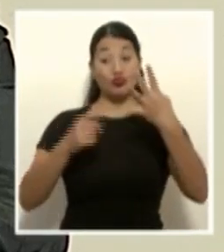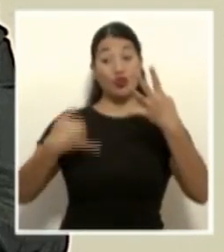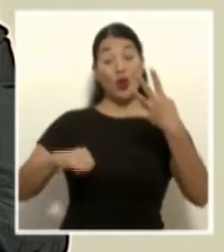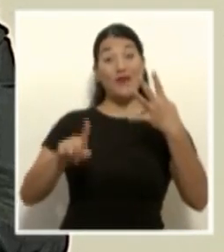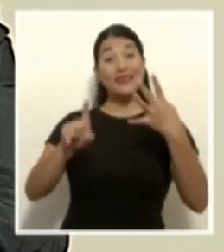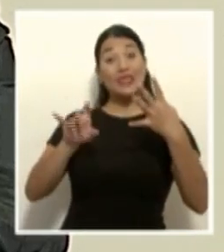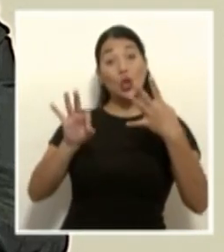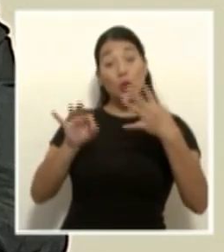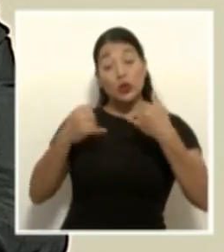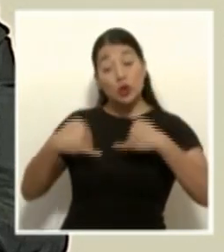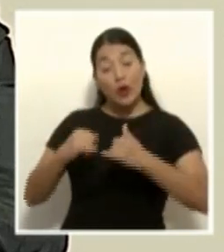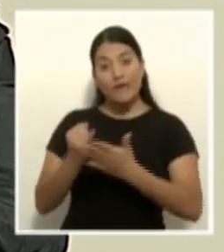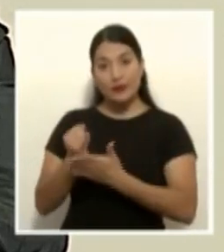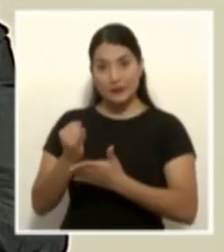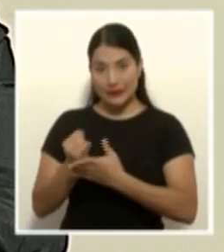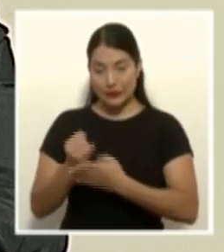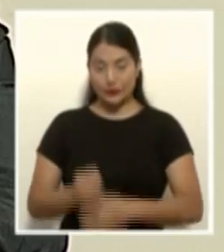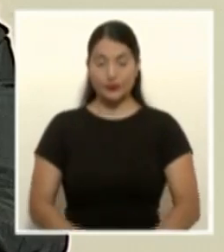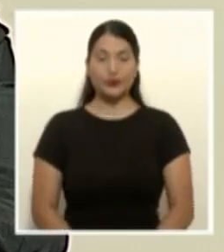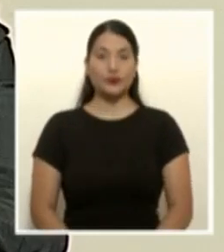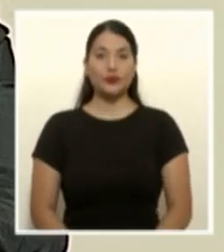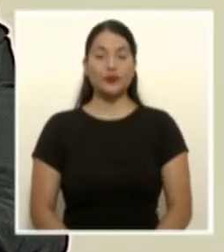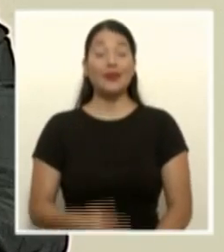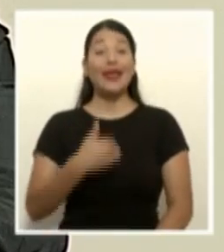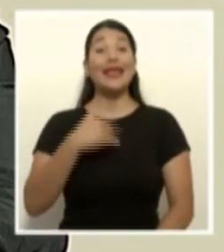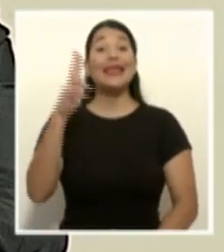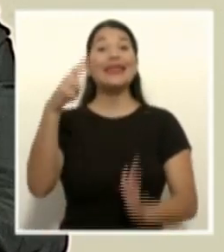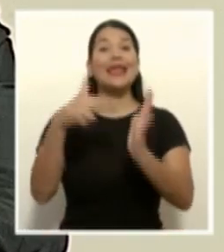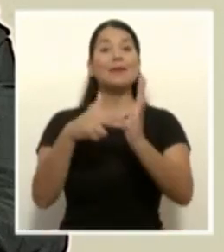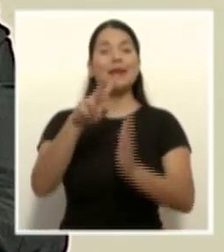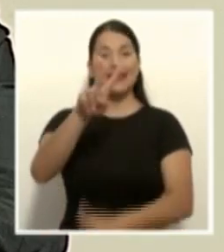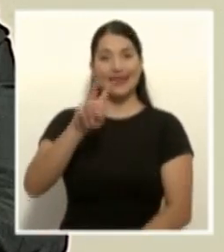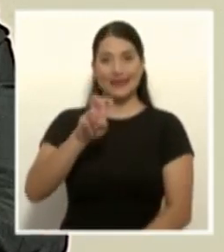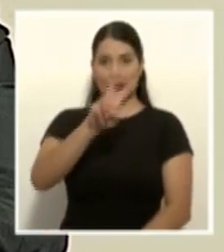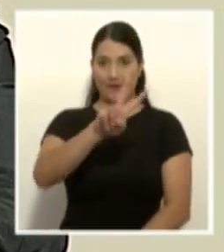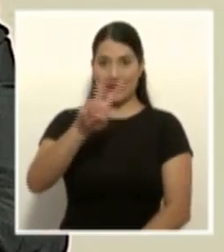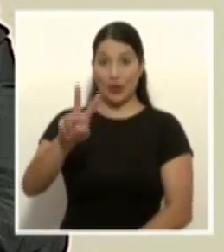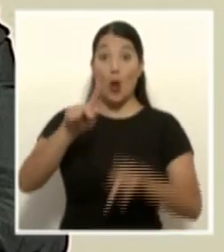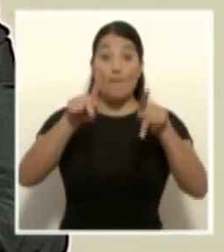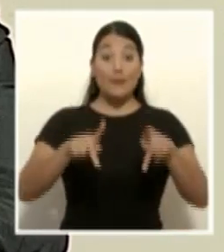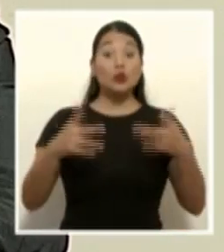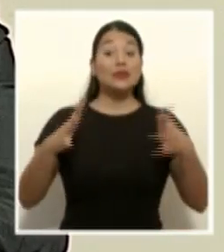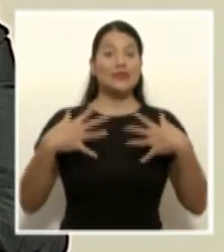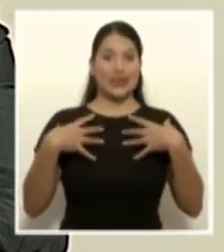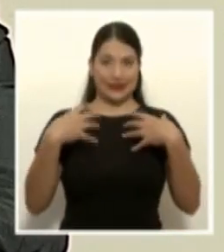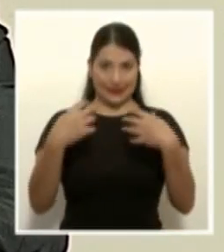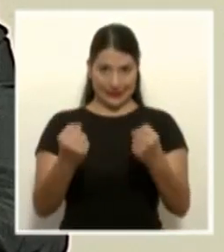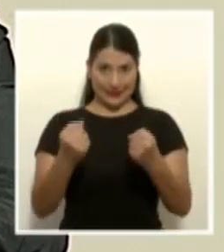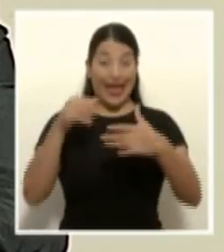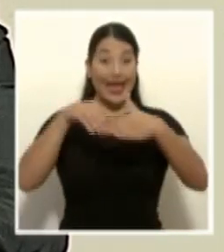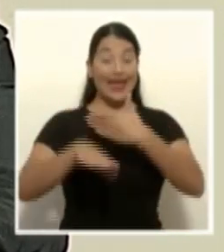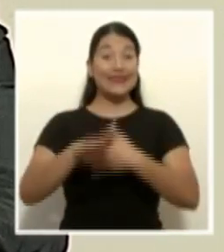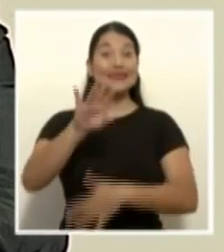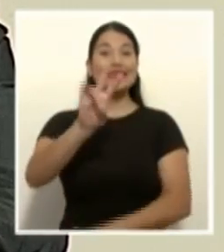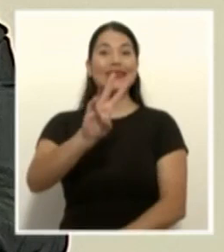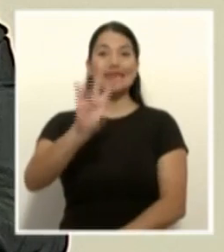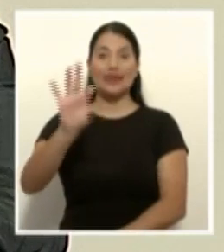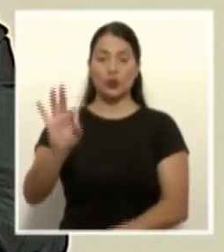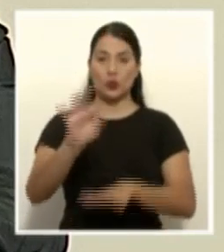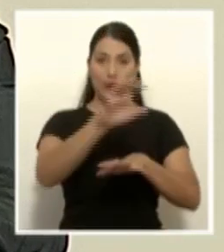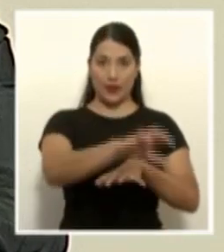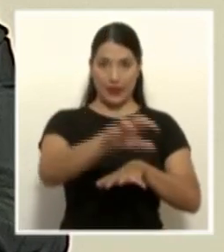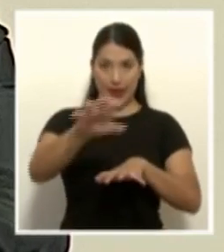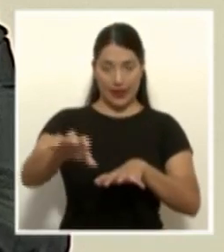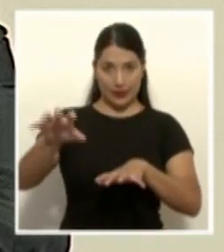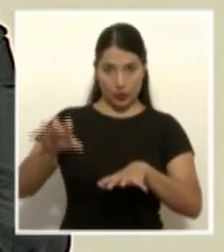investigación. Tenemos 3.322 personas recuperadas que se distribuyen en 79 cantones.